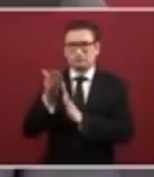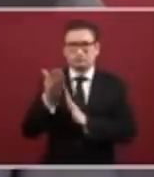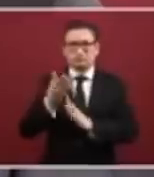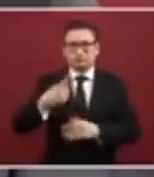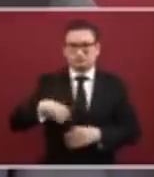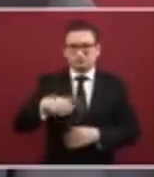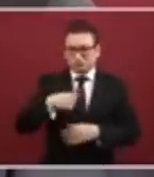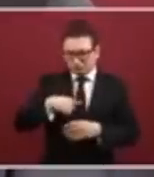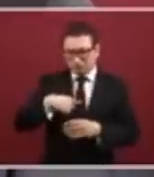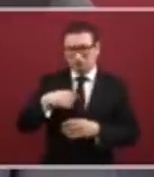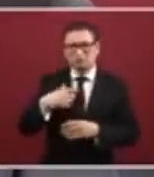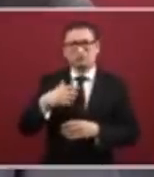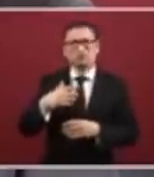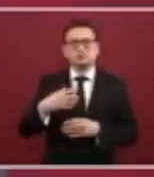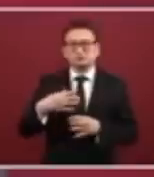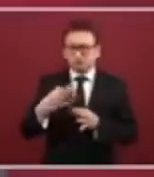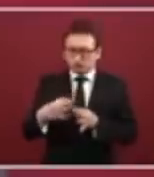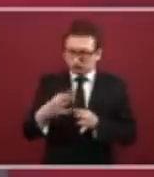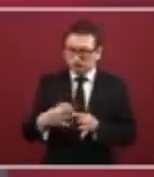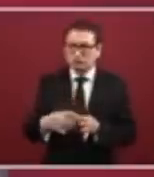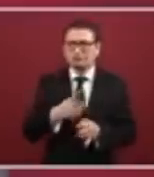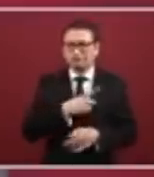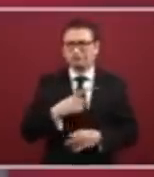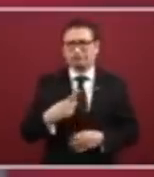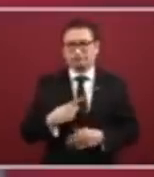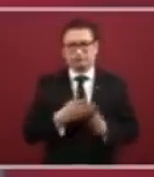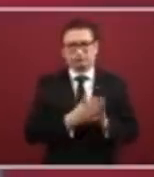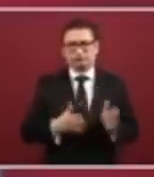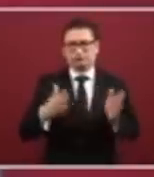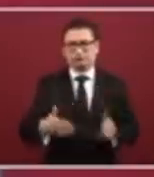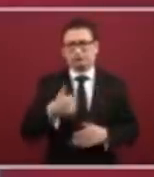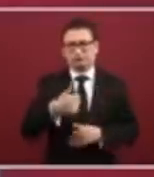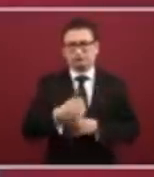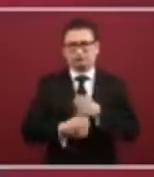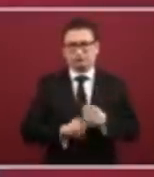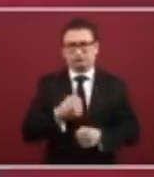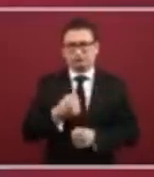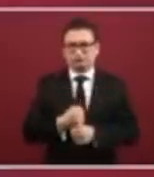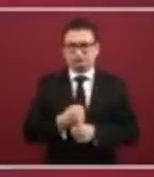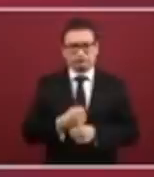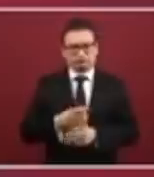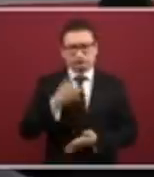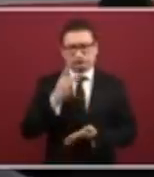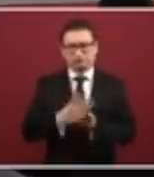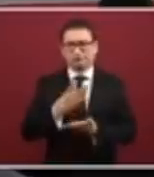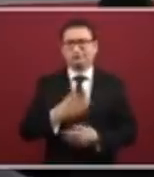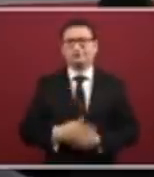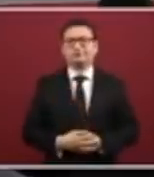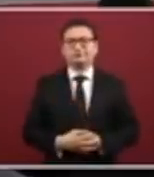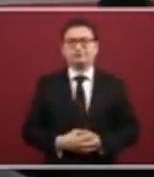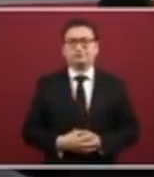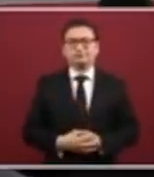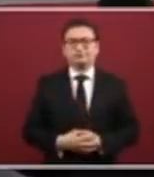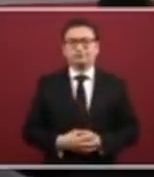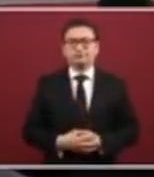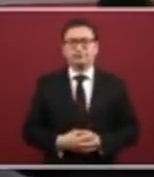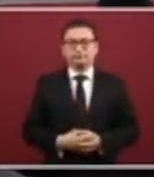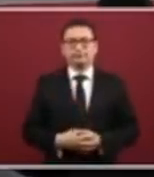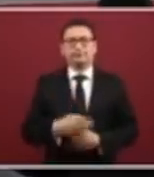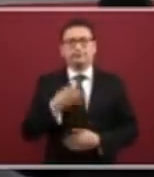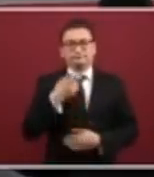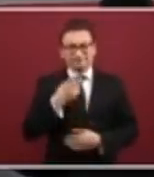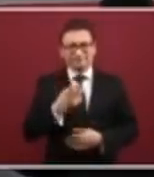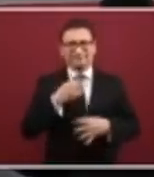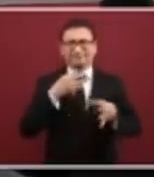podamos terminar durante el sexenio. Entonces, es una muy buena